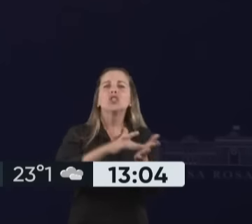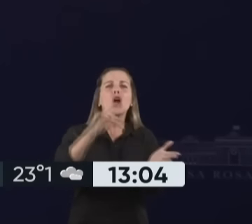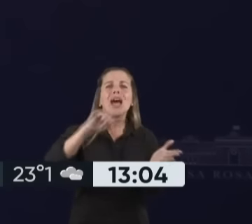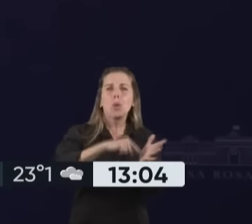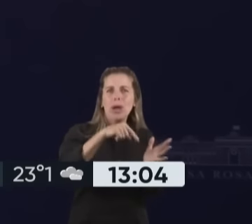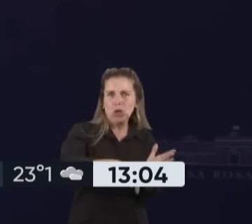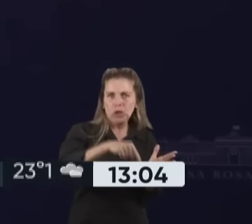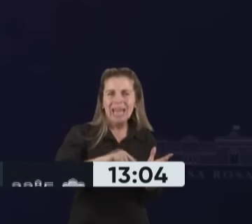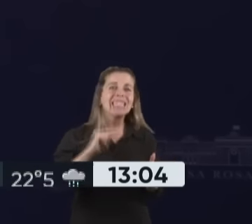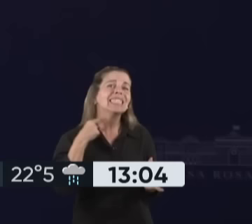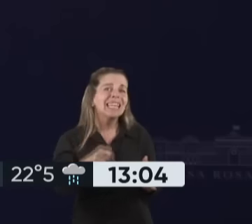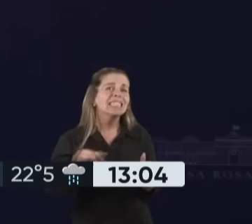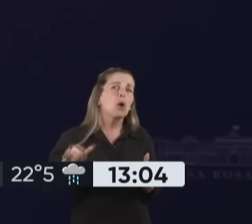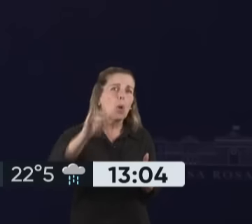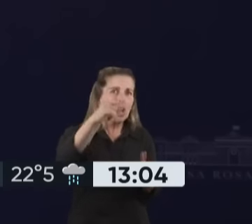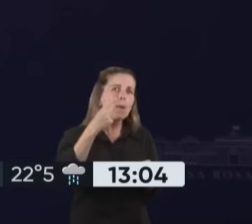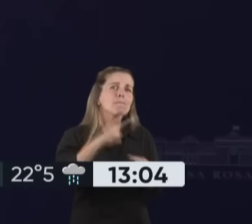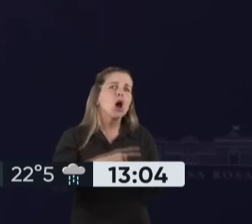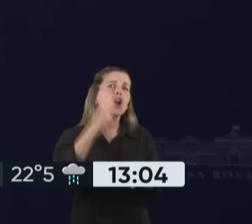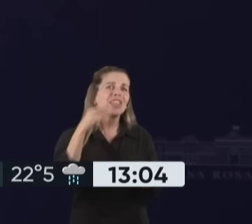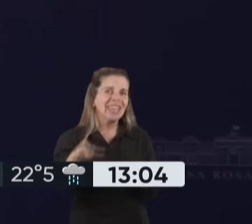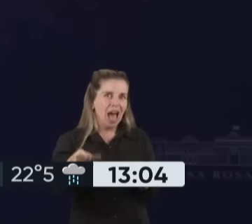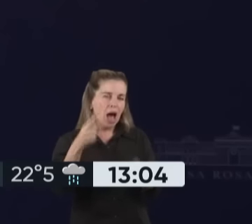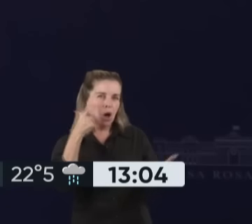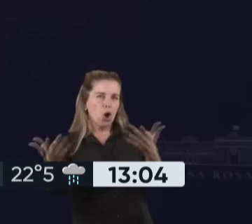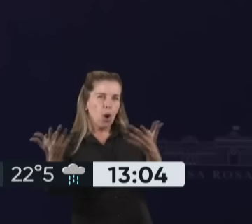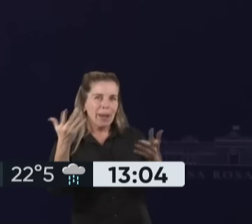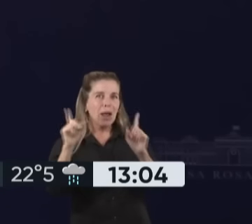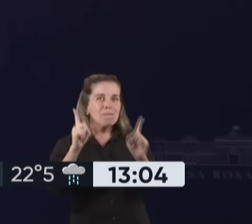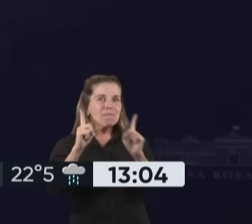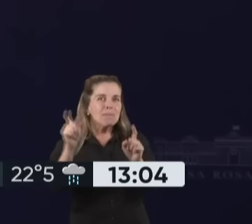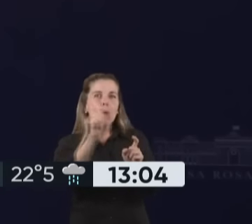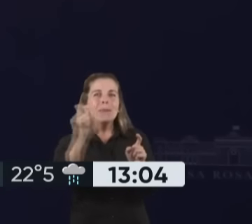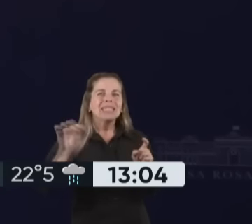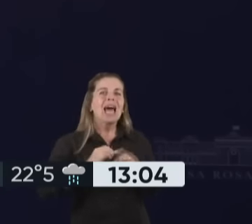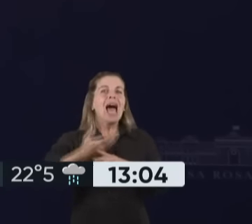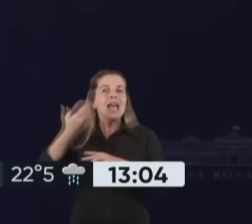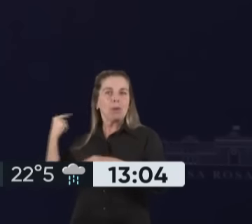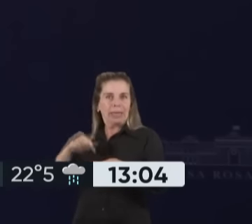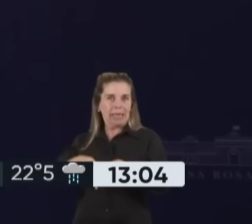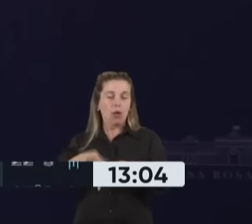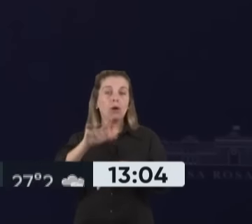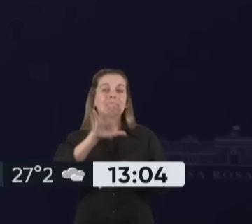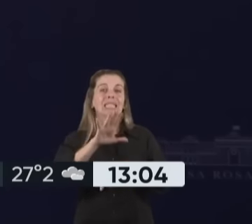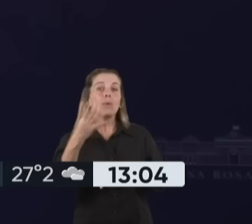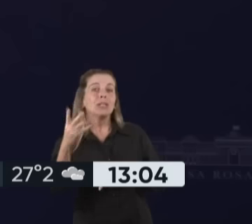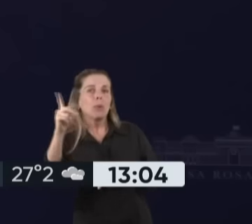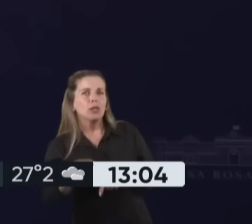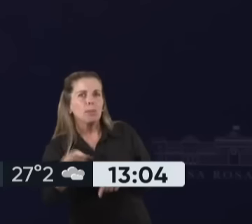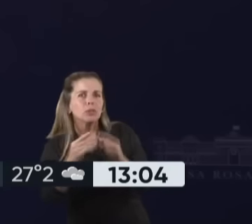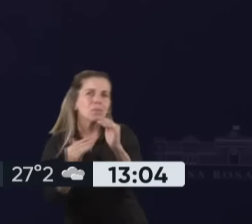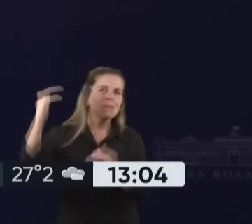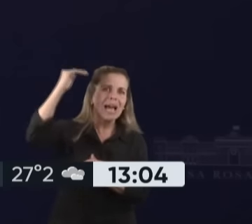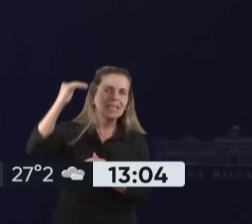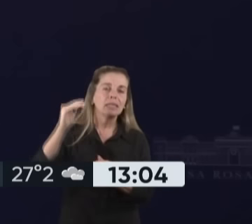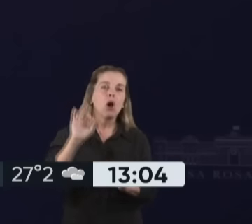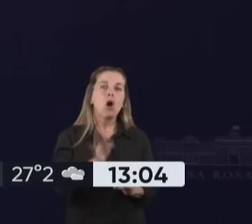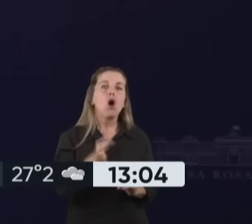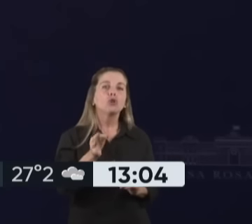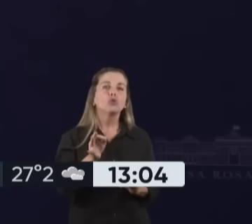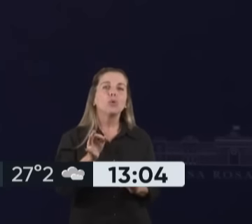que tuvieron un 21% más de pasajeros en comparación con el mismo mes del año pasado y un 54% más que en octubre